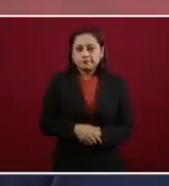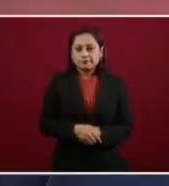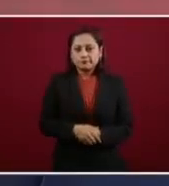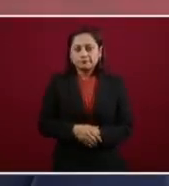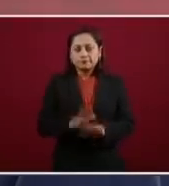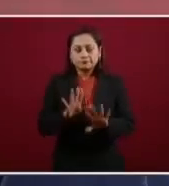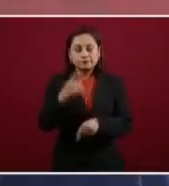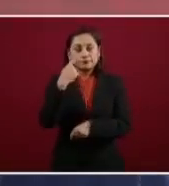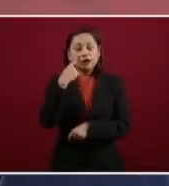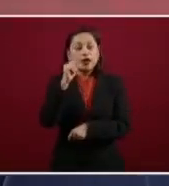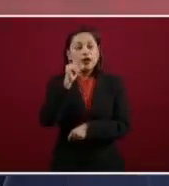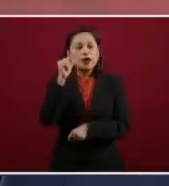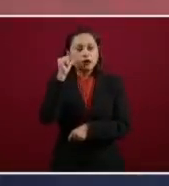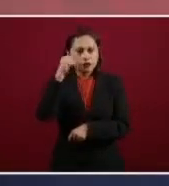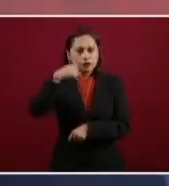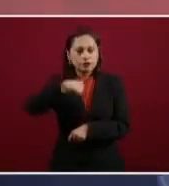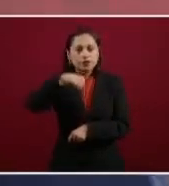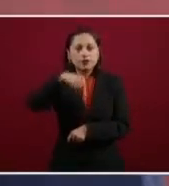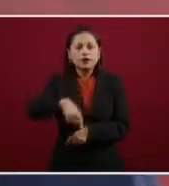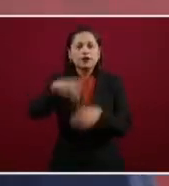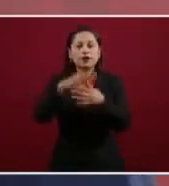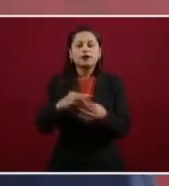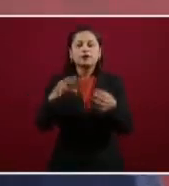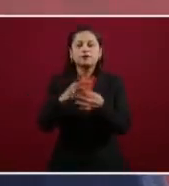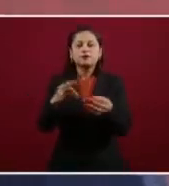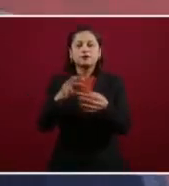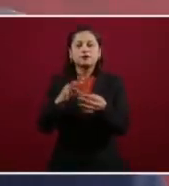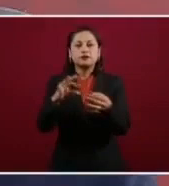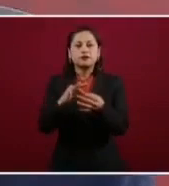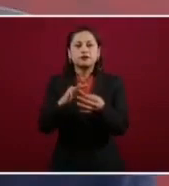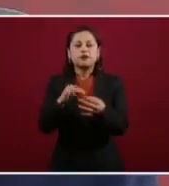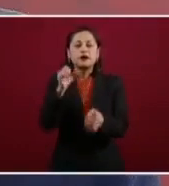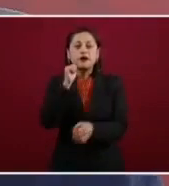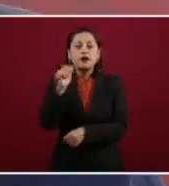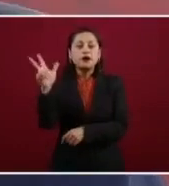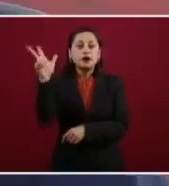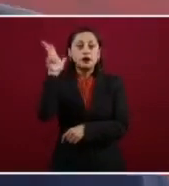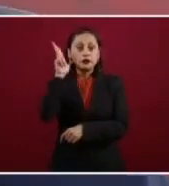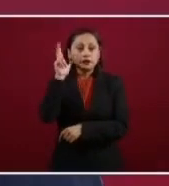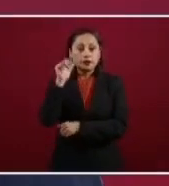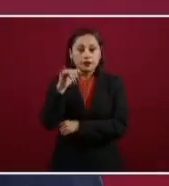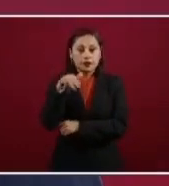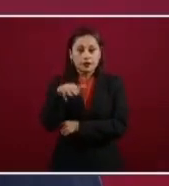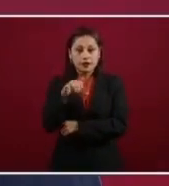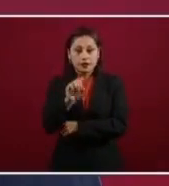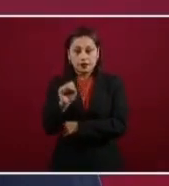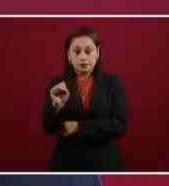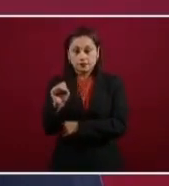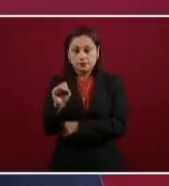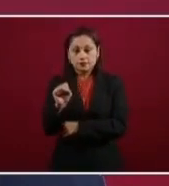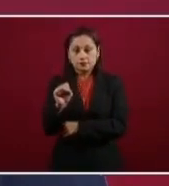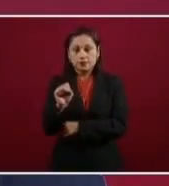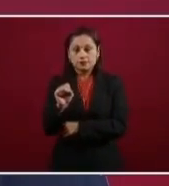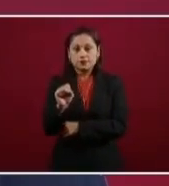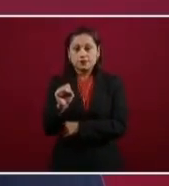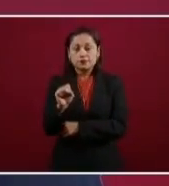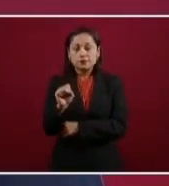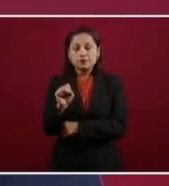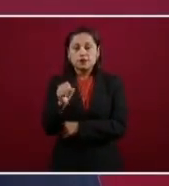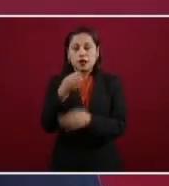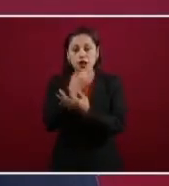ayer les comentaba que antes el seguro social da a